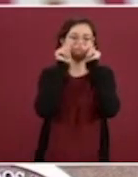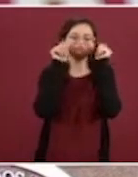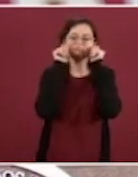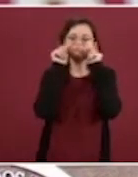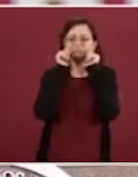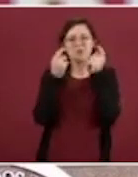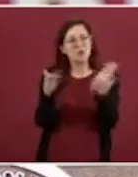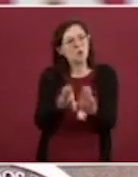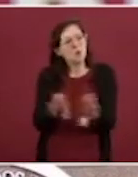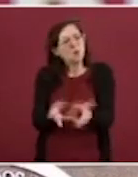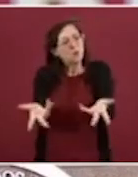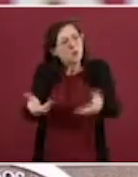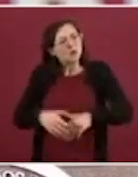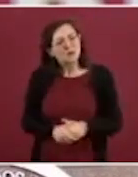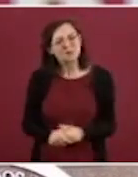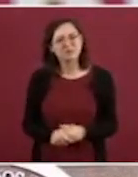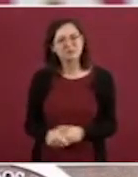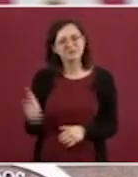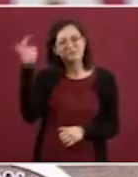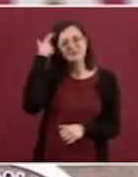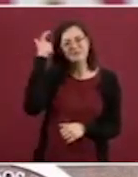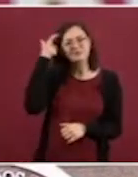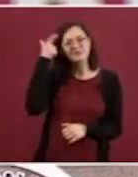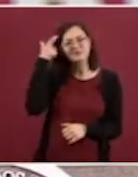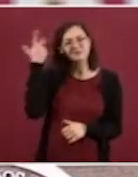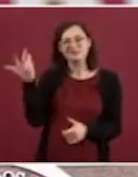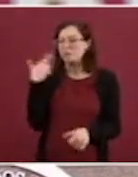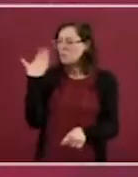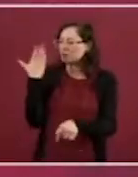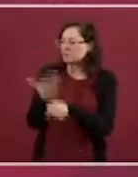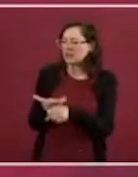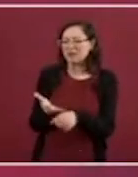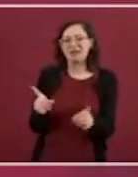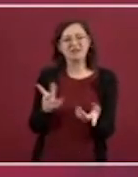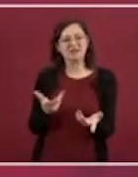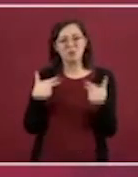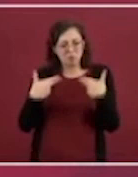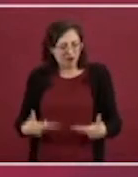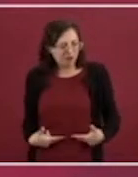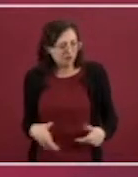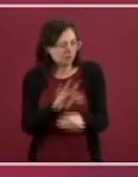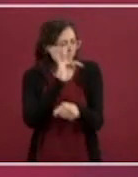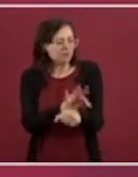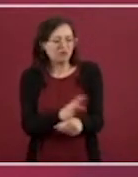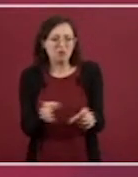O sea, ¿dónde está la responsabilidad para con la humanidad?